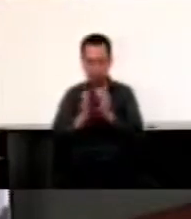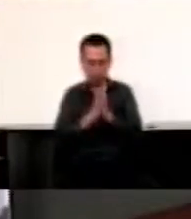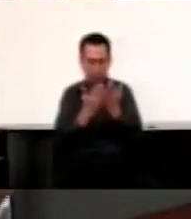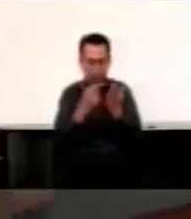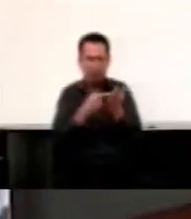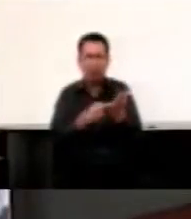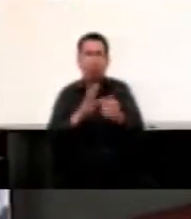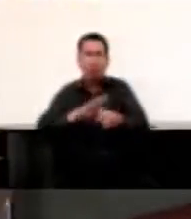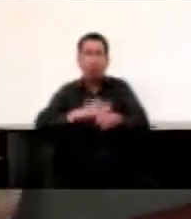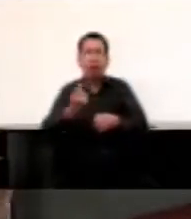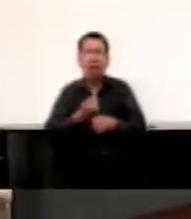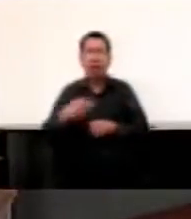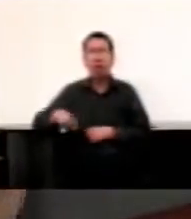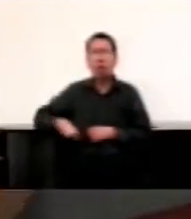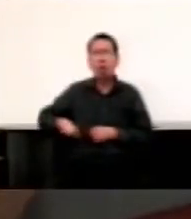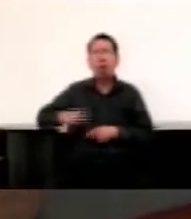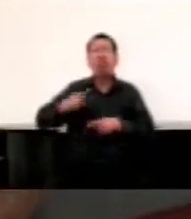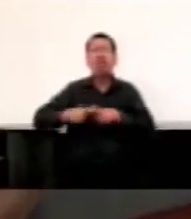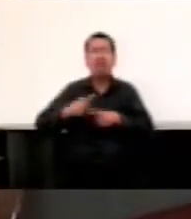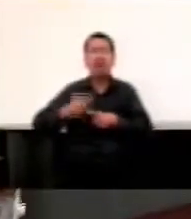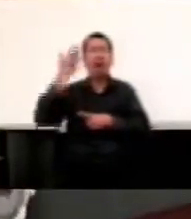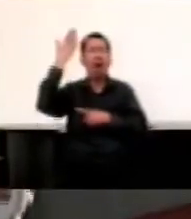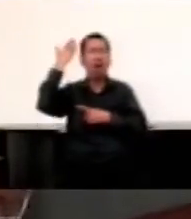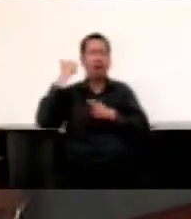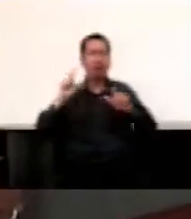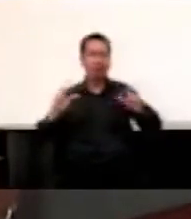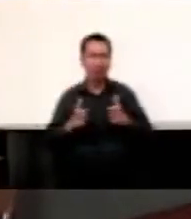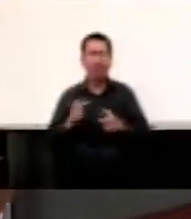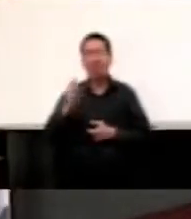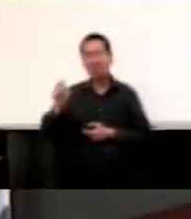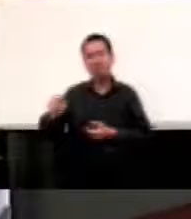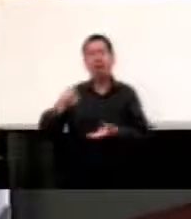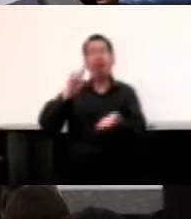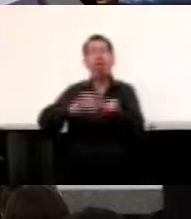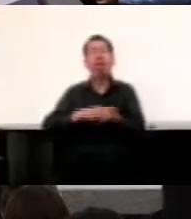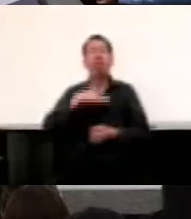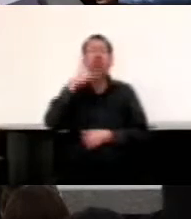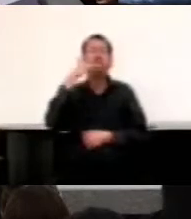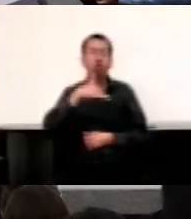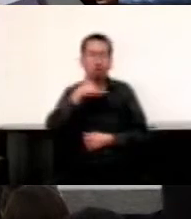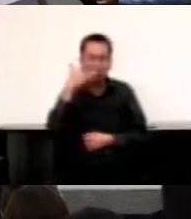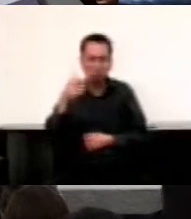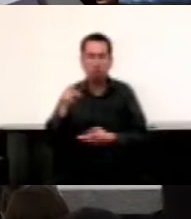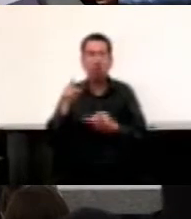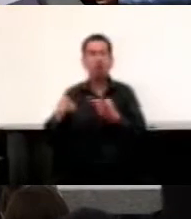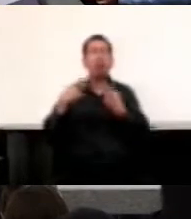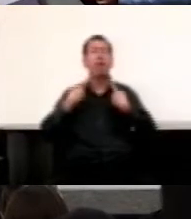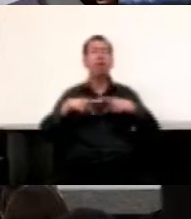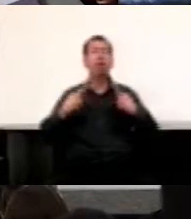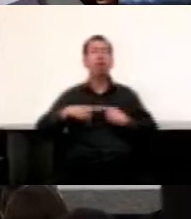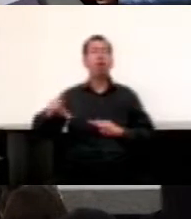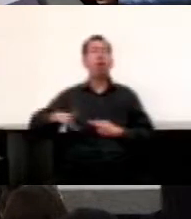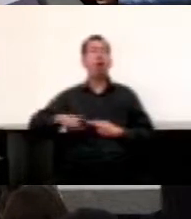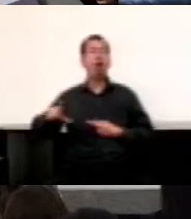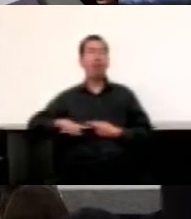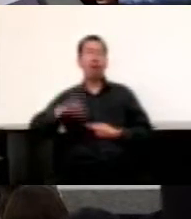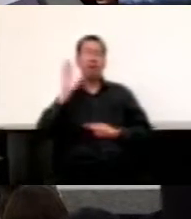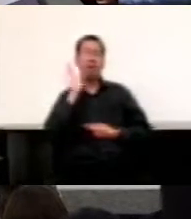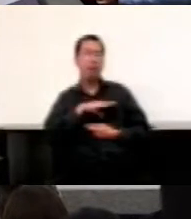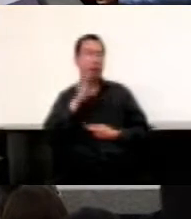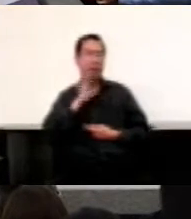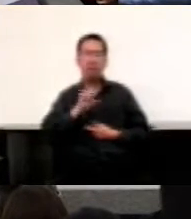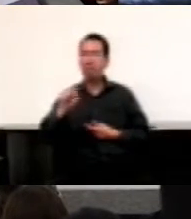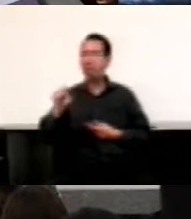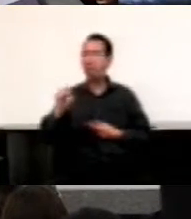algunas causas, ¿no? Ya también las mencionaron por aquí: la corrupción, la falta de eficiencia de los gobiernos. Es decir,